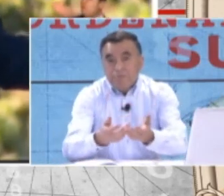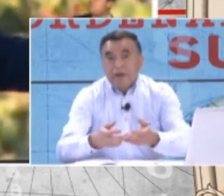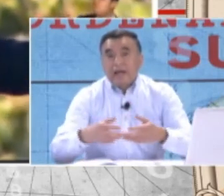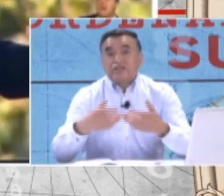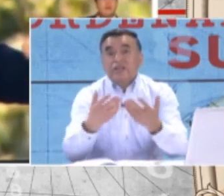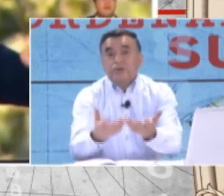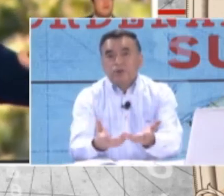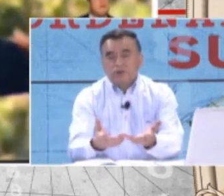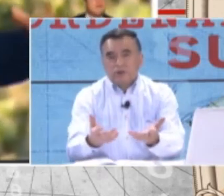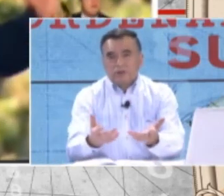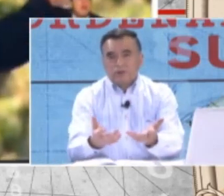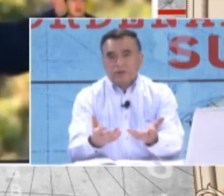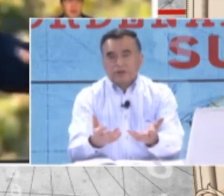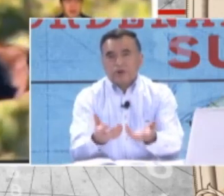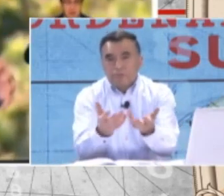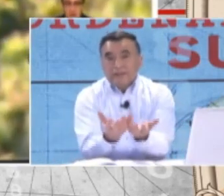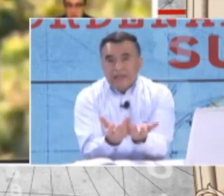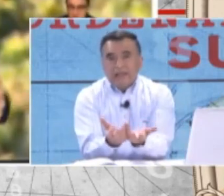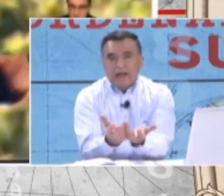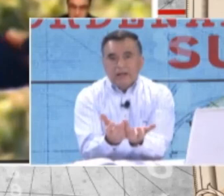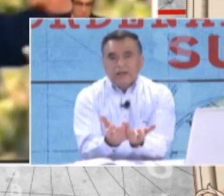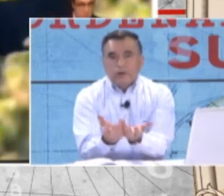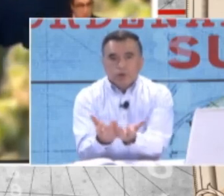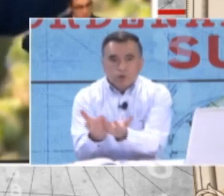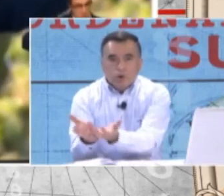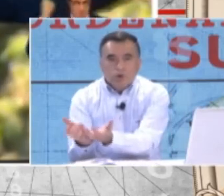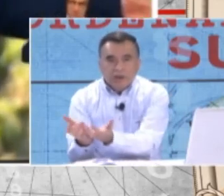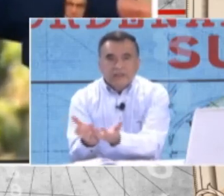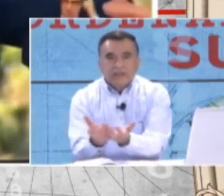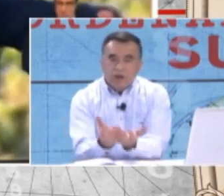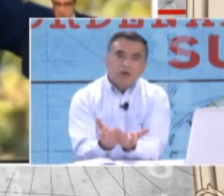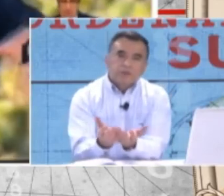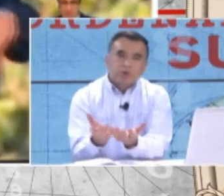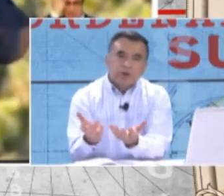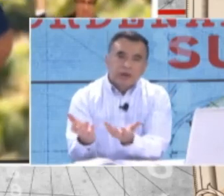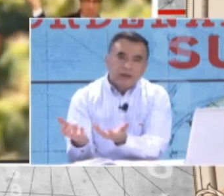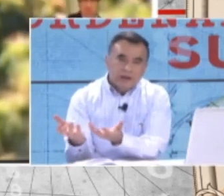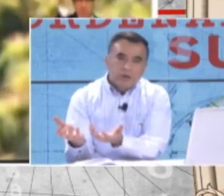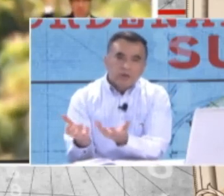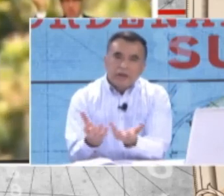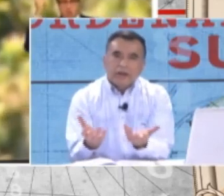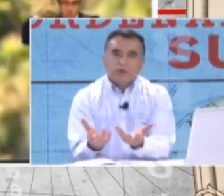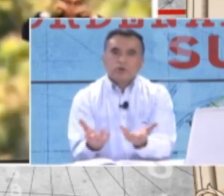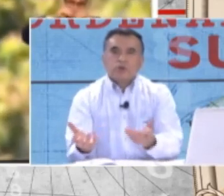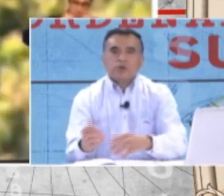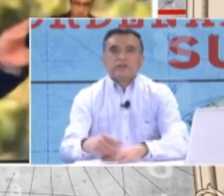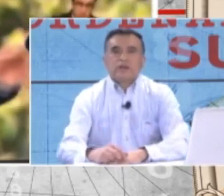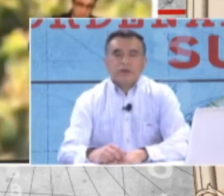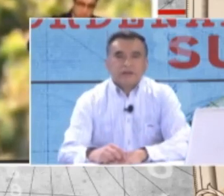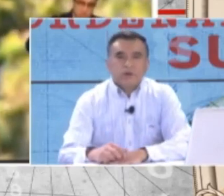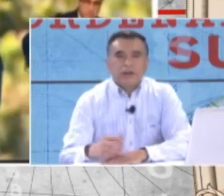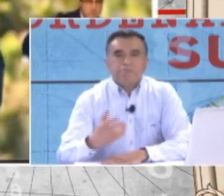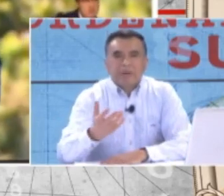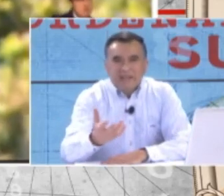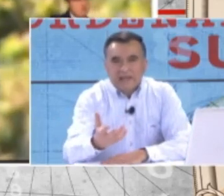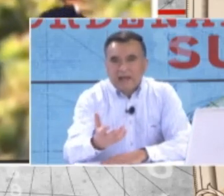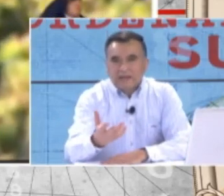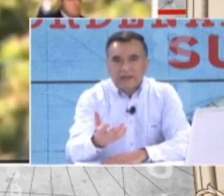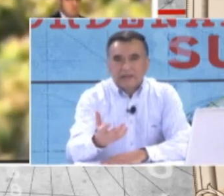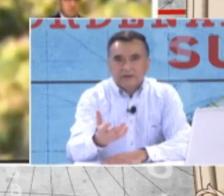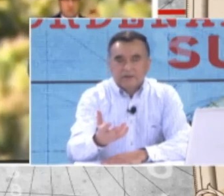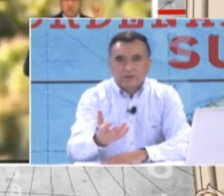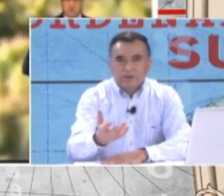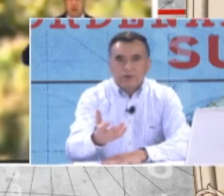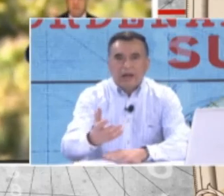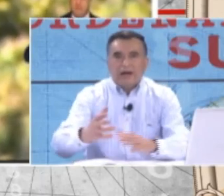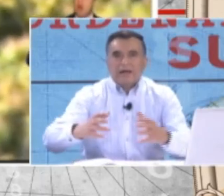el imperativo, ¿no es cierto?, material de los conquistadores, porque cuando llegaron los conquistadores era una empresa,